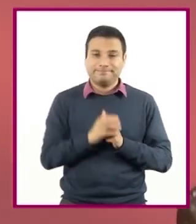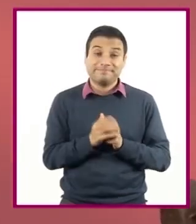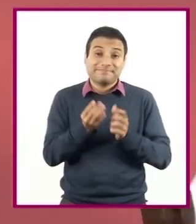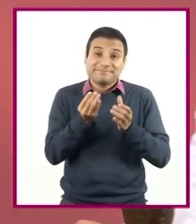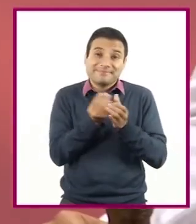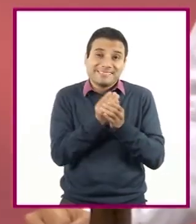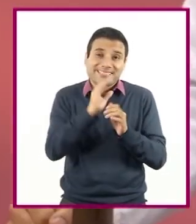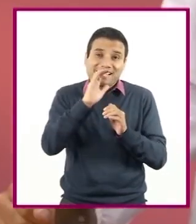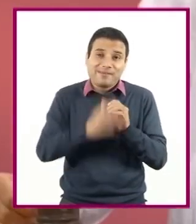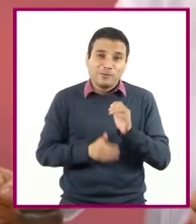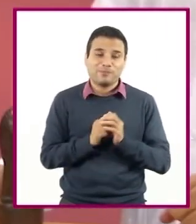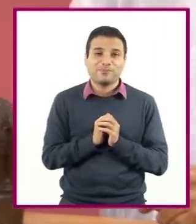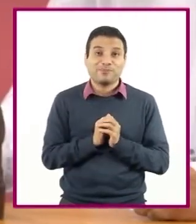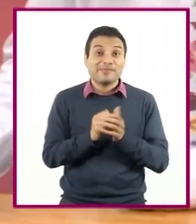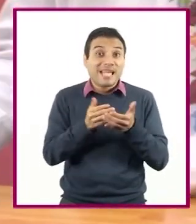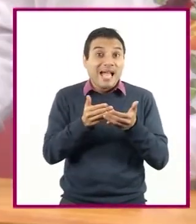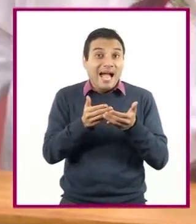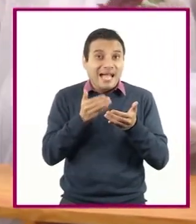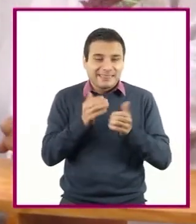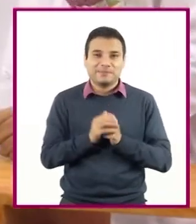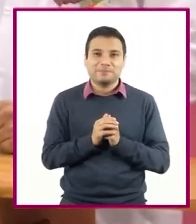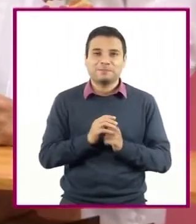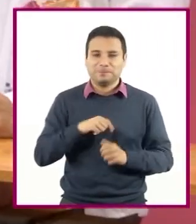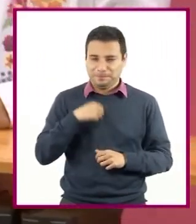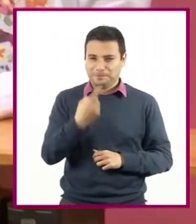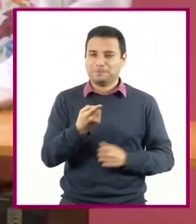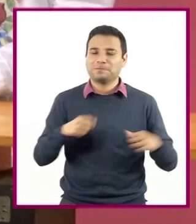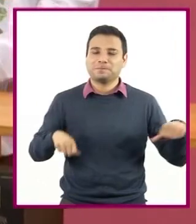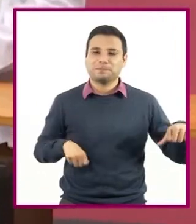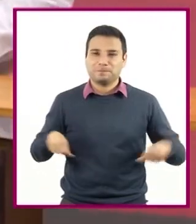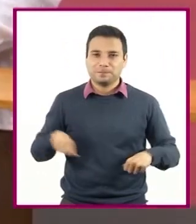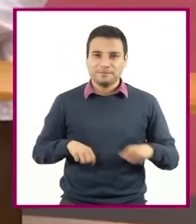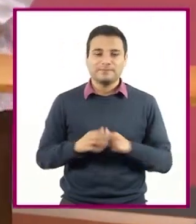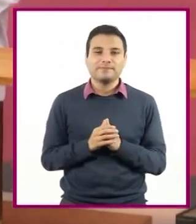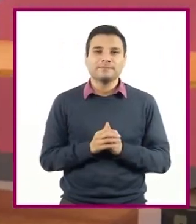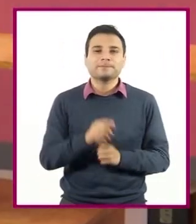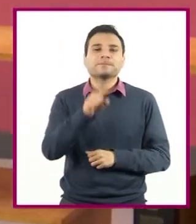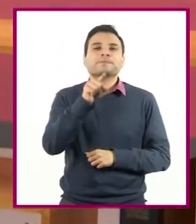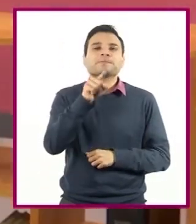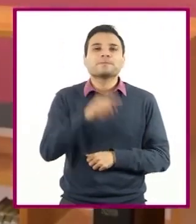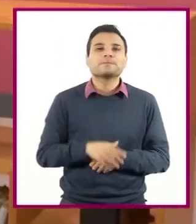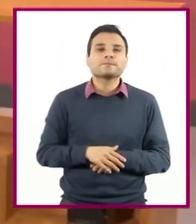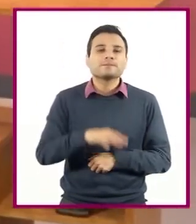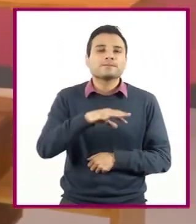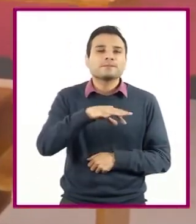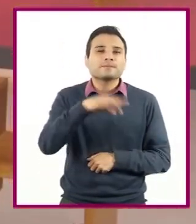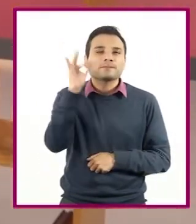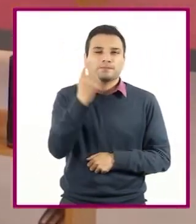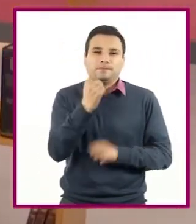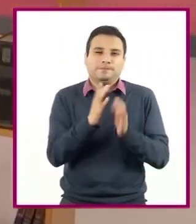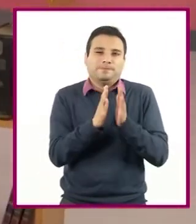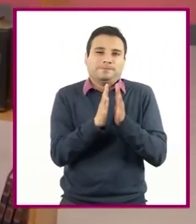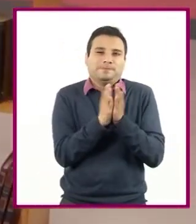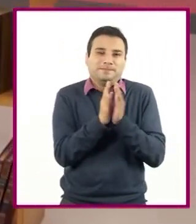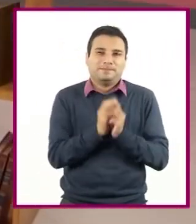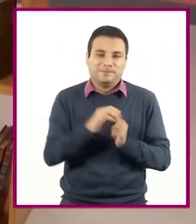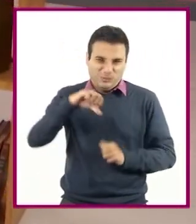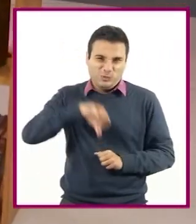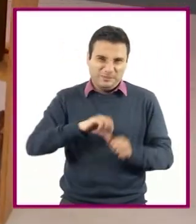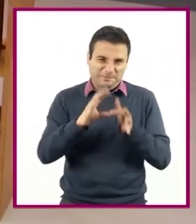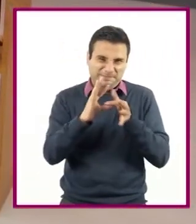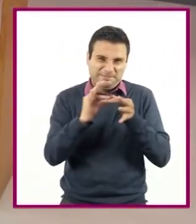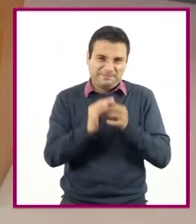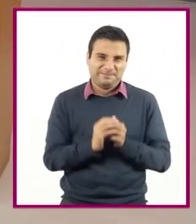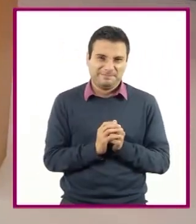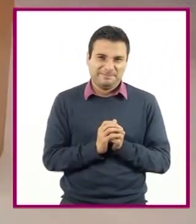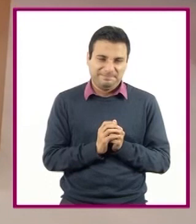ustedes, pero antes de hacerlo, les propongo un reto. Seleccionen una de las obras de las que platicamos o consulten una en